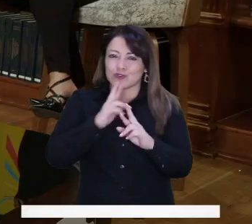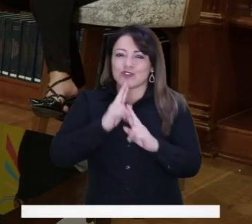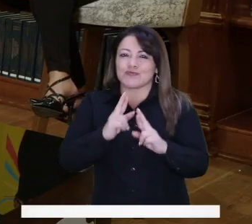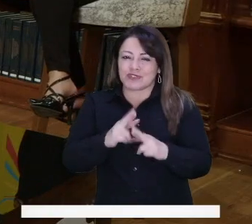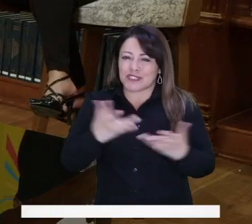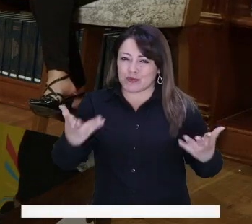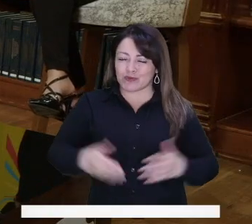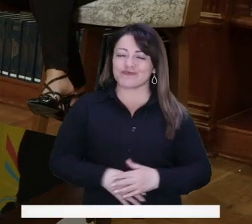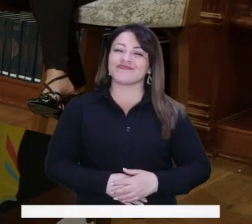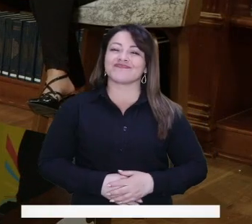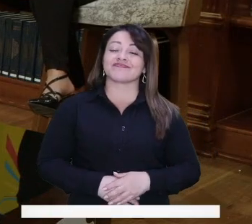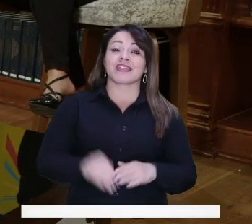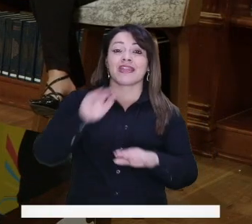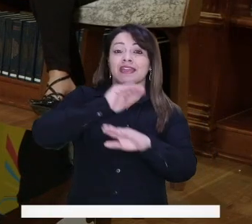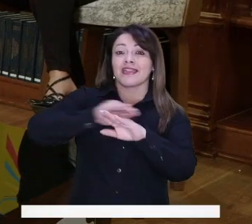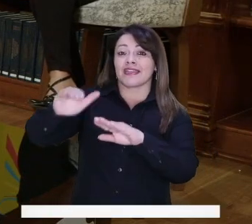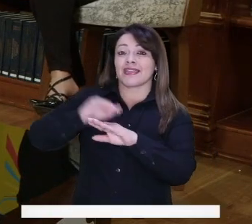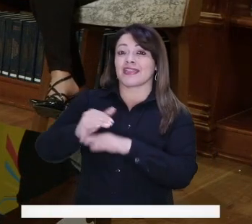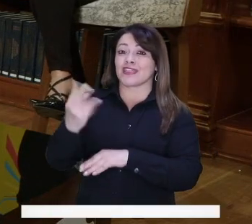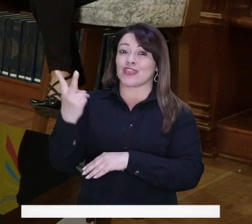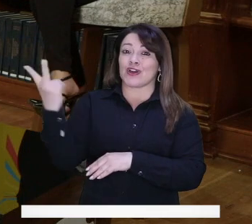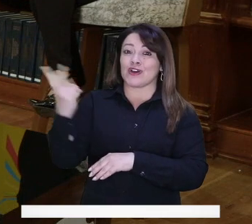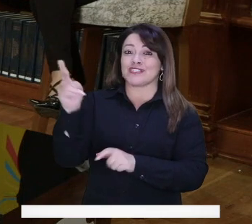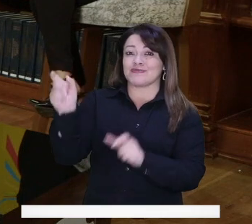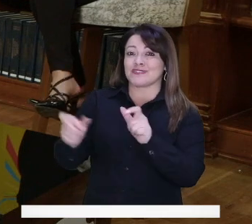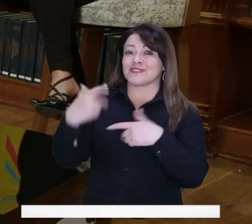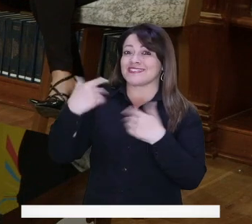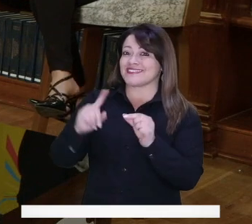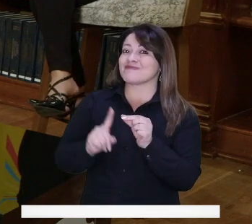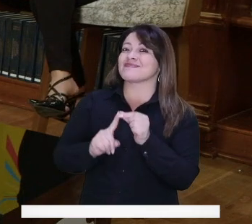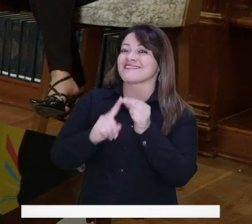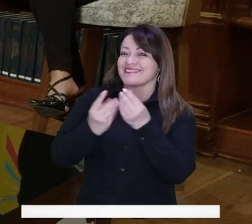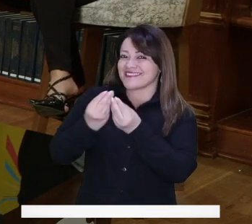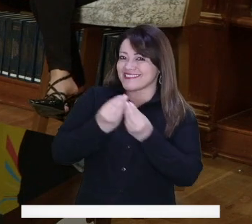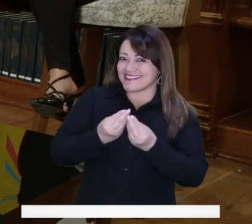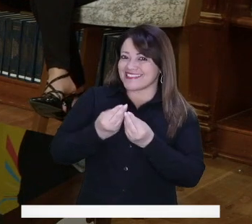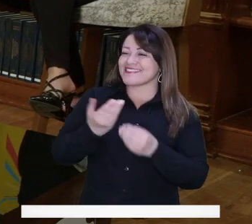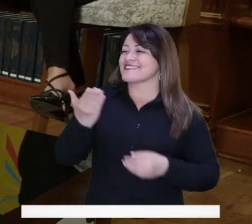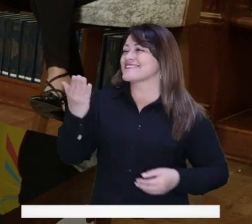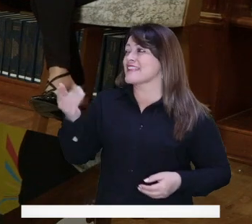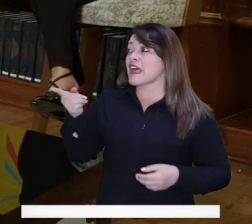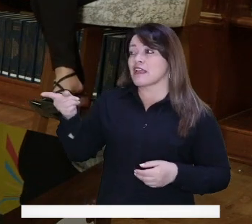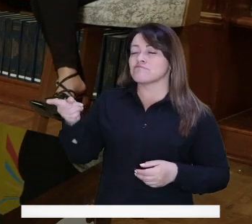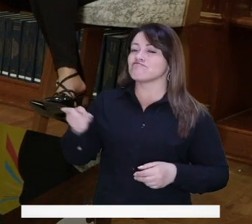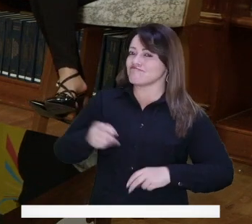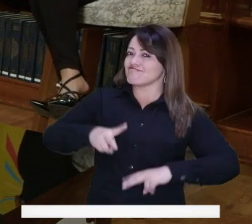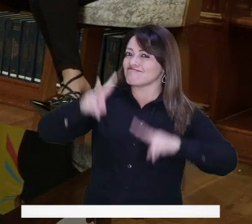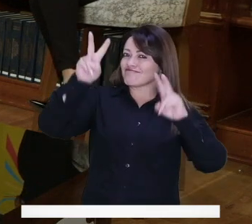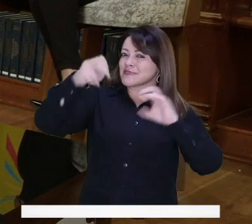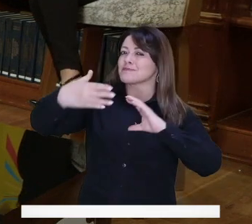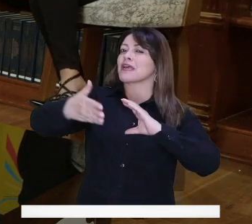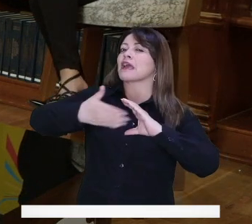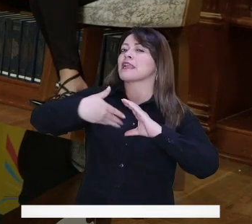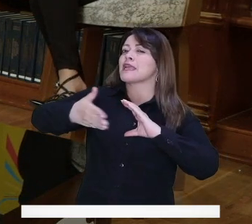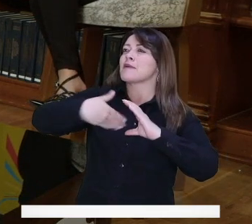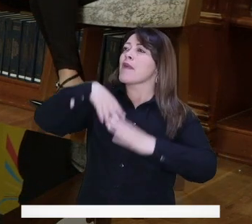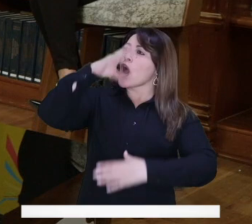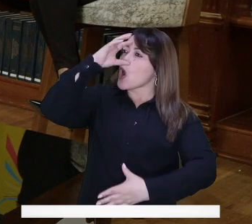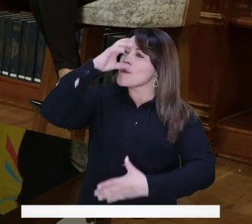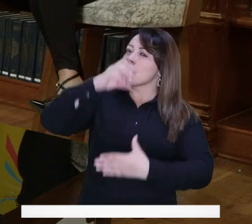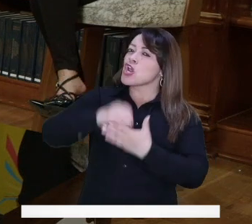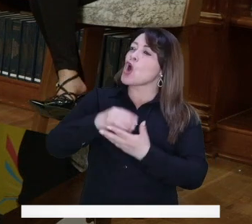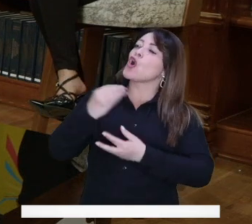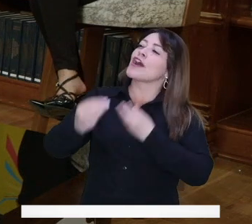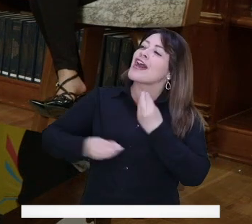poder resolverlas. Por eso invitamos a dos concejales muy especiales el día de hoy, precisamente para tratar un tema que ya